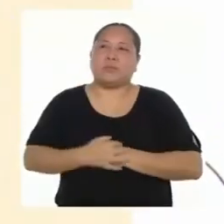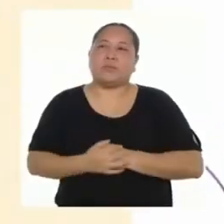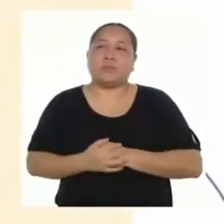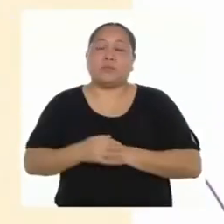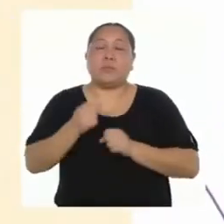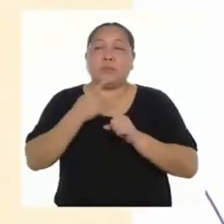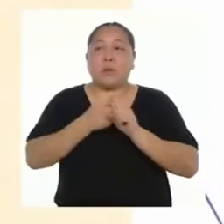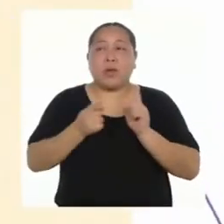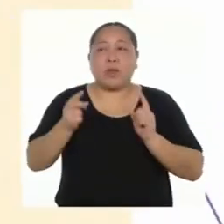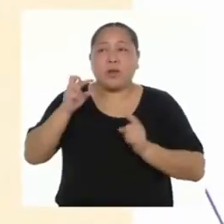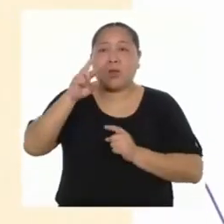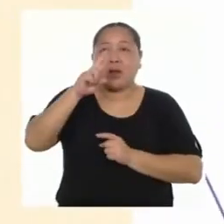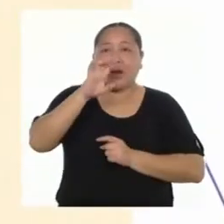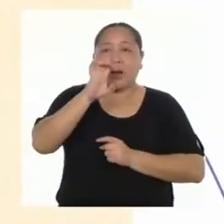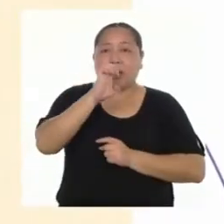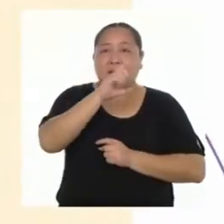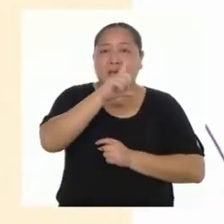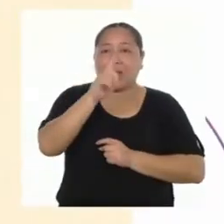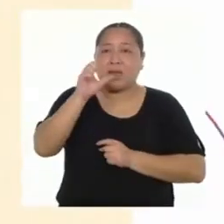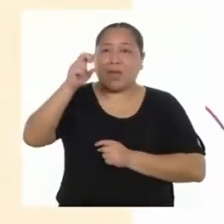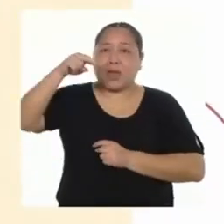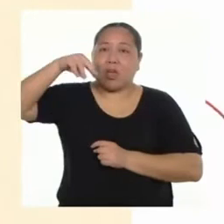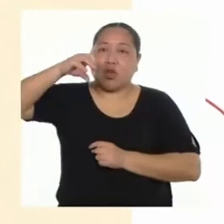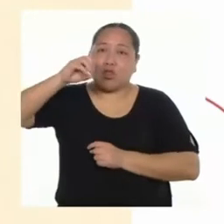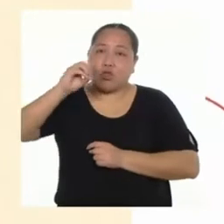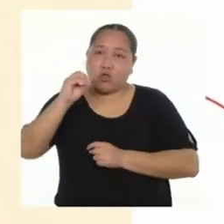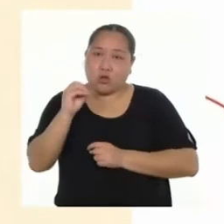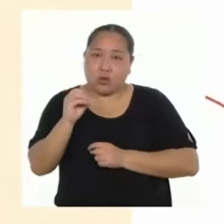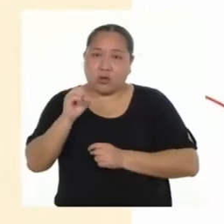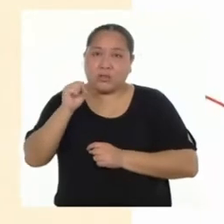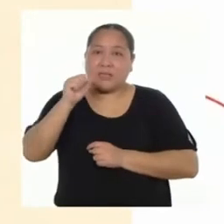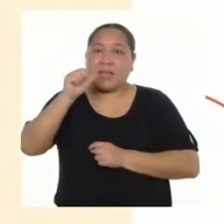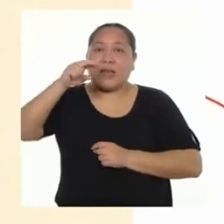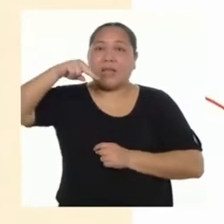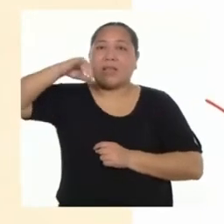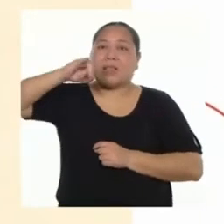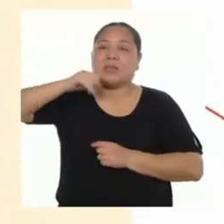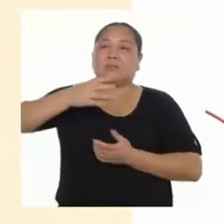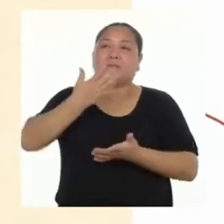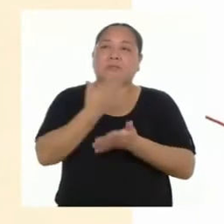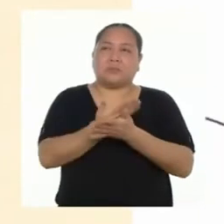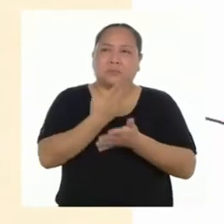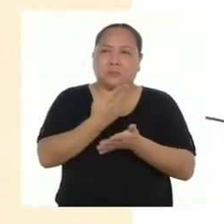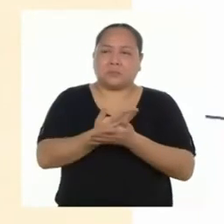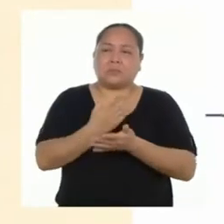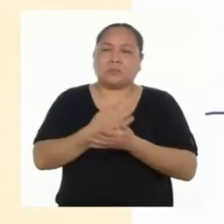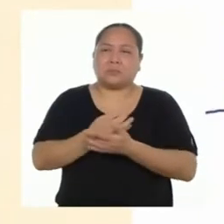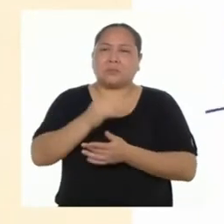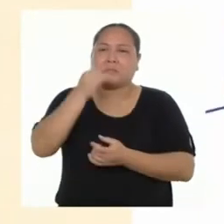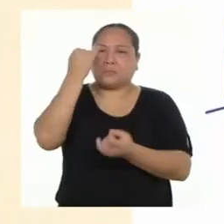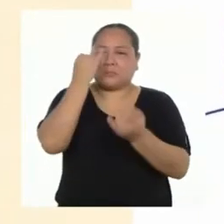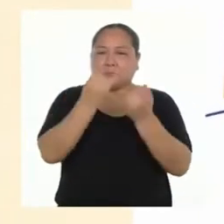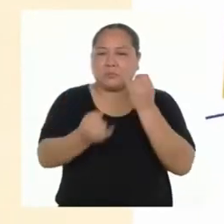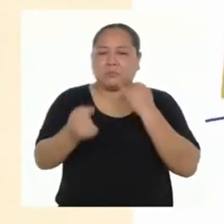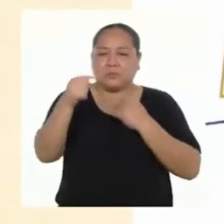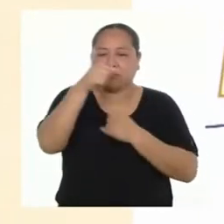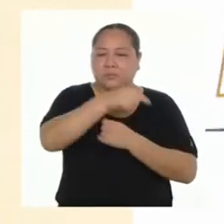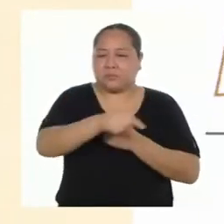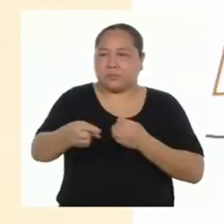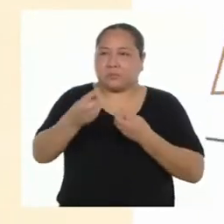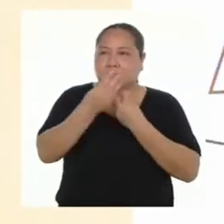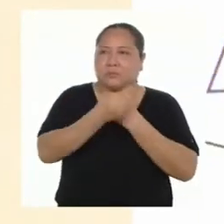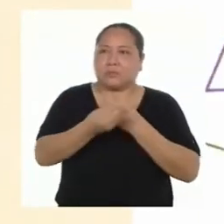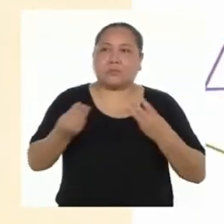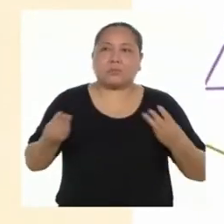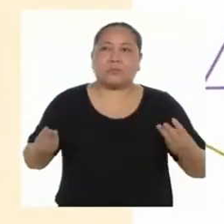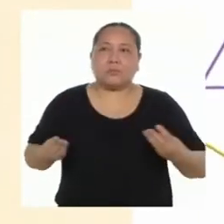Mientras que el relleno sanitario es una alternativa comprobada para la disposición final de los residuos